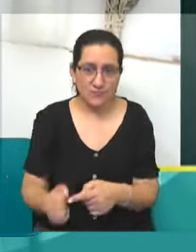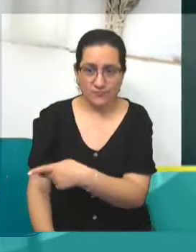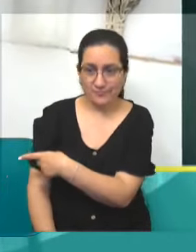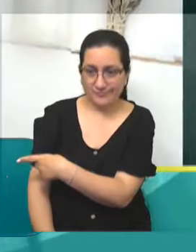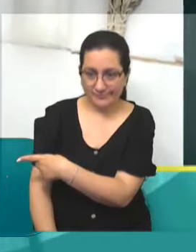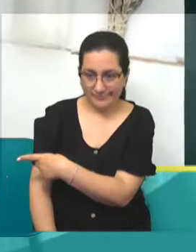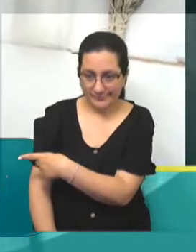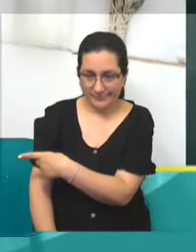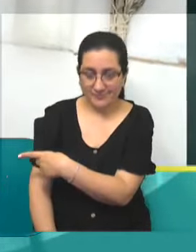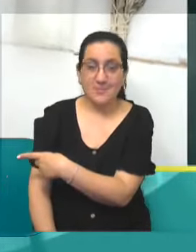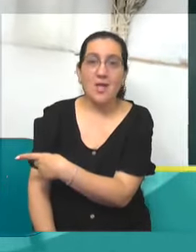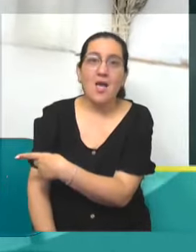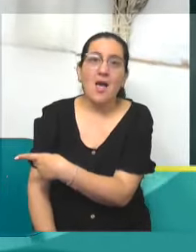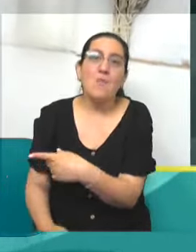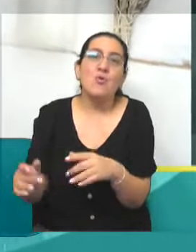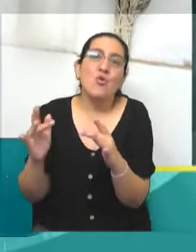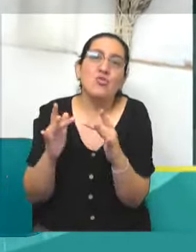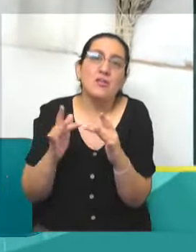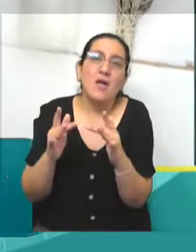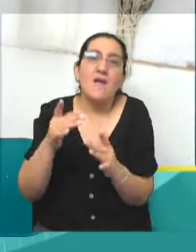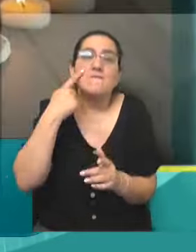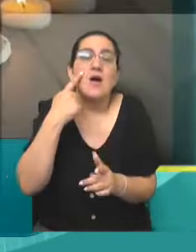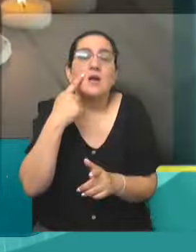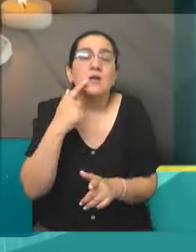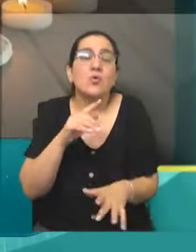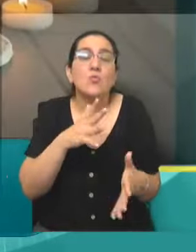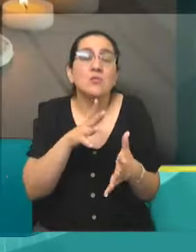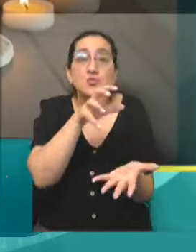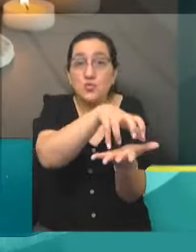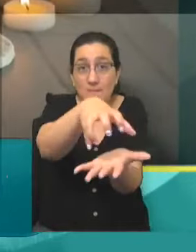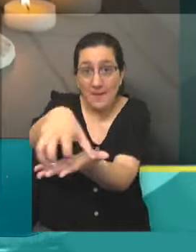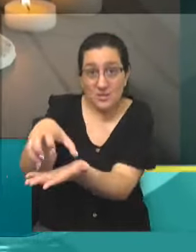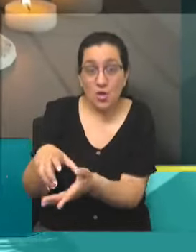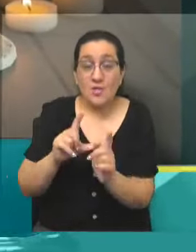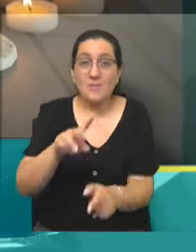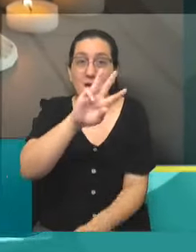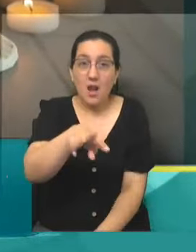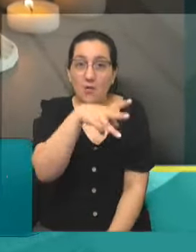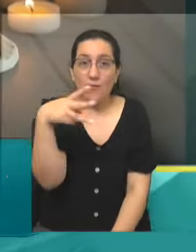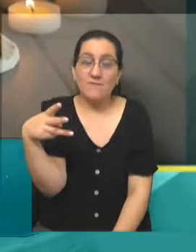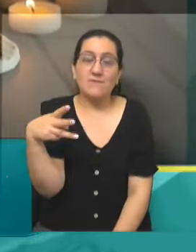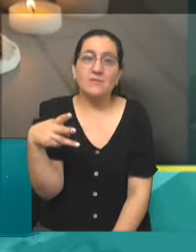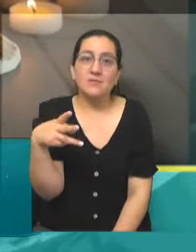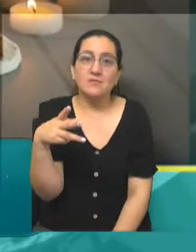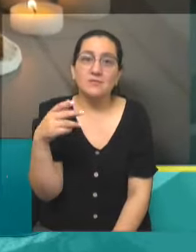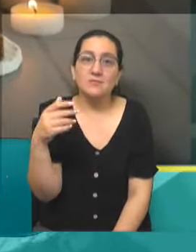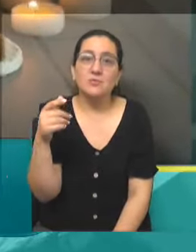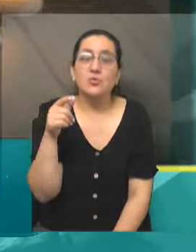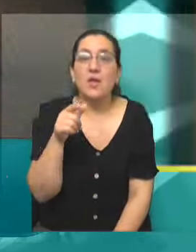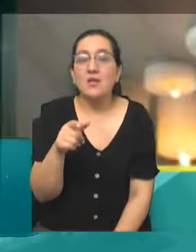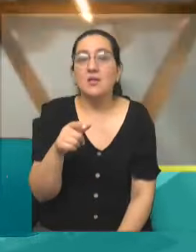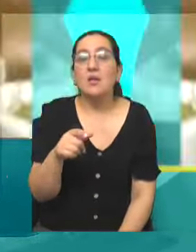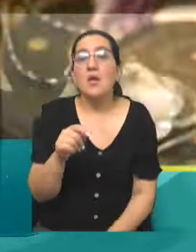hacer las preguntas, para contactar, para ver cómo están sus espacios. También tienen la web donde está el